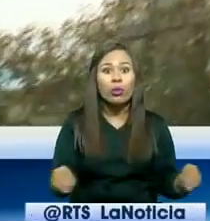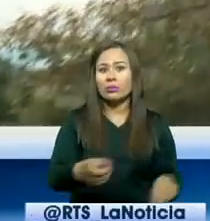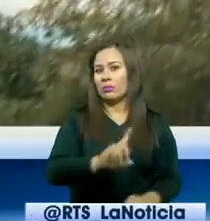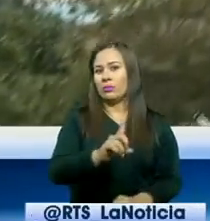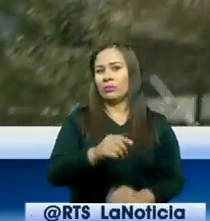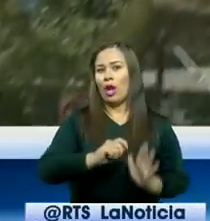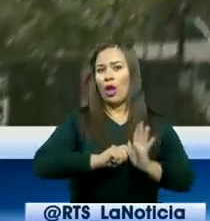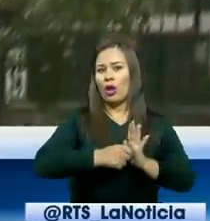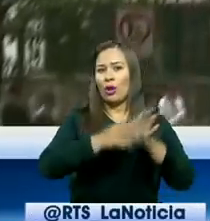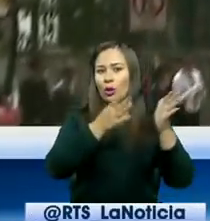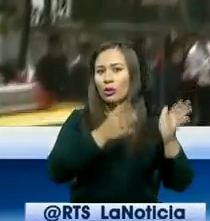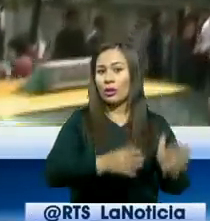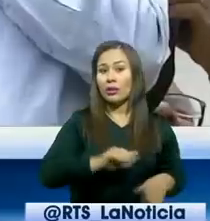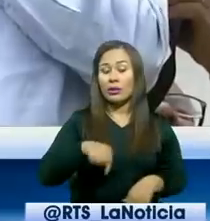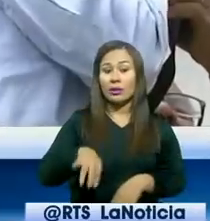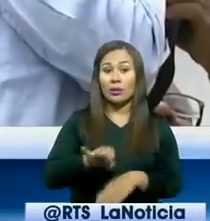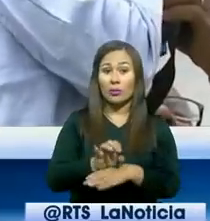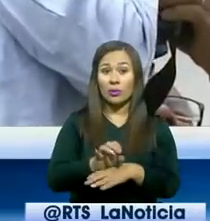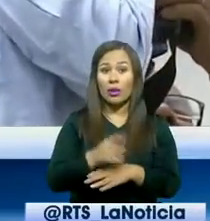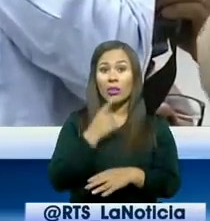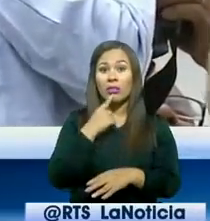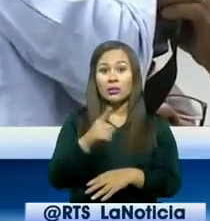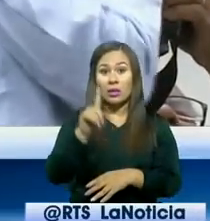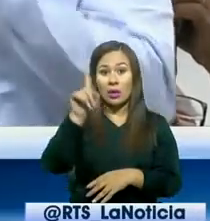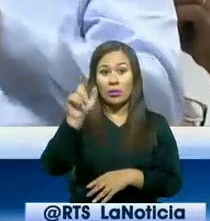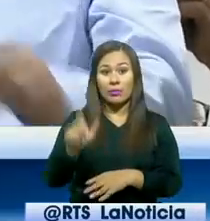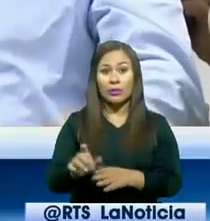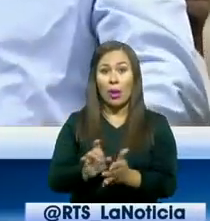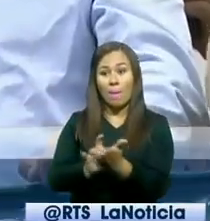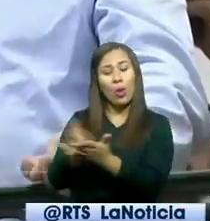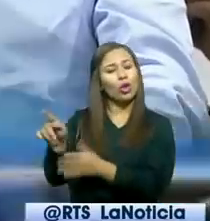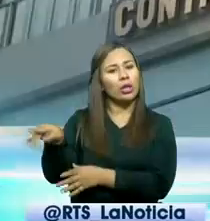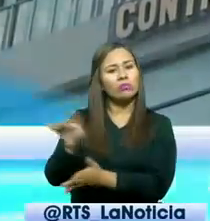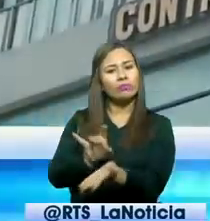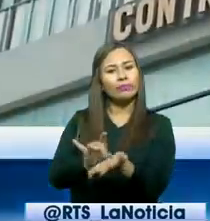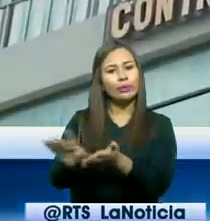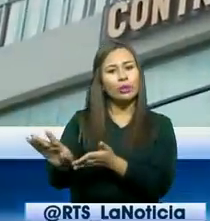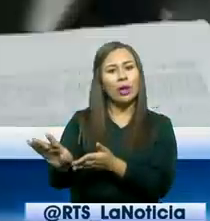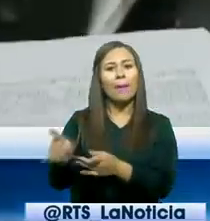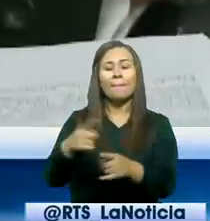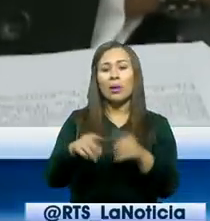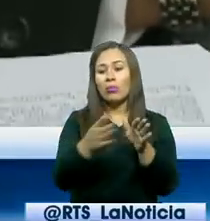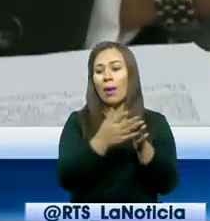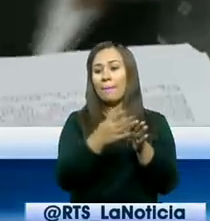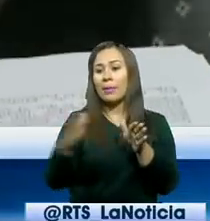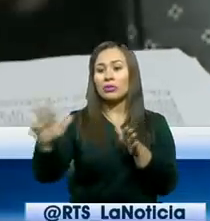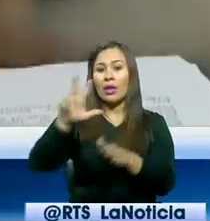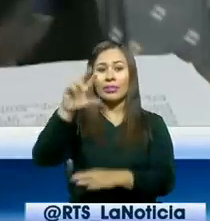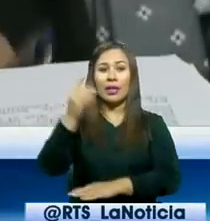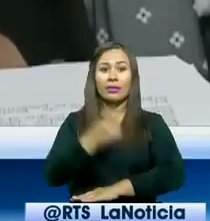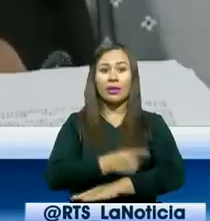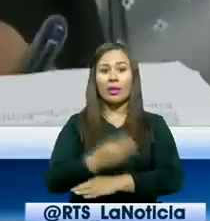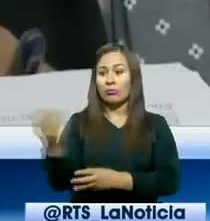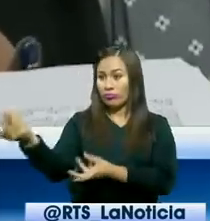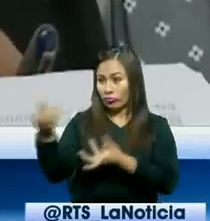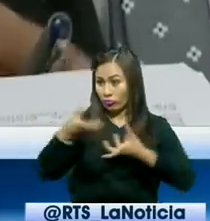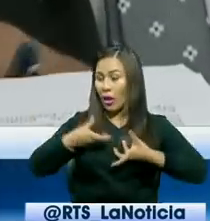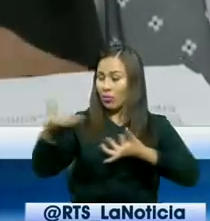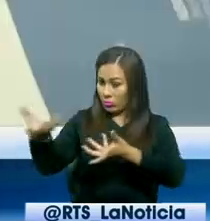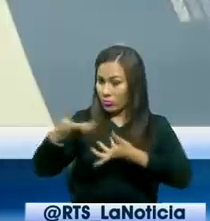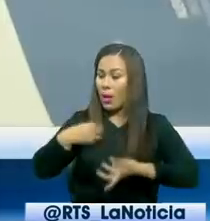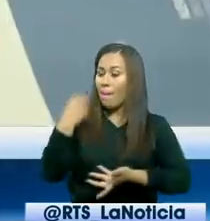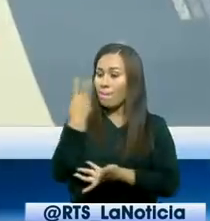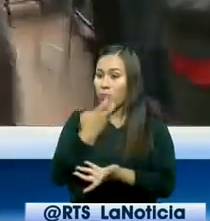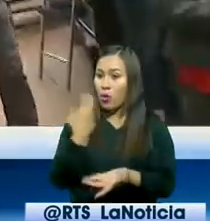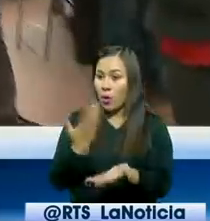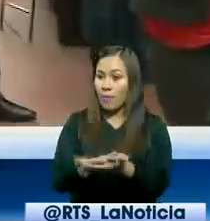Contraloría General del Estado destituyó administrativamente a Espinosa y le dio un plazo de 30 días para que presente las pruebas de